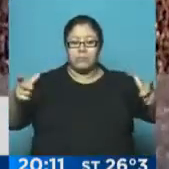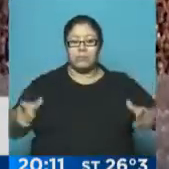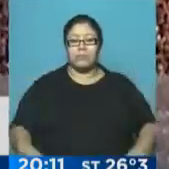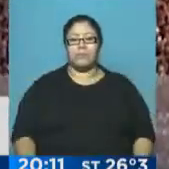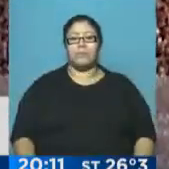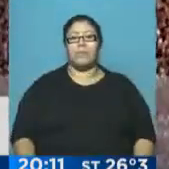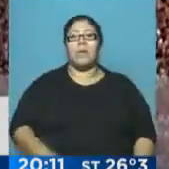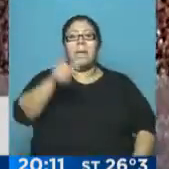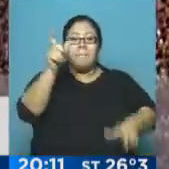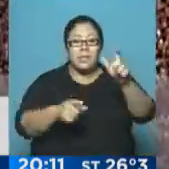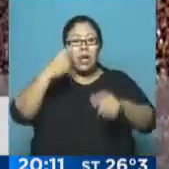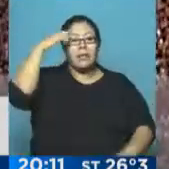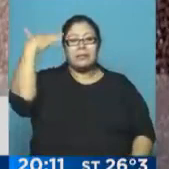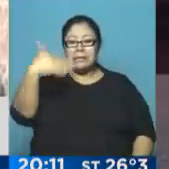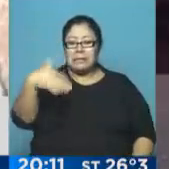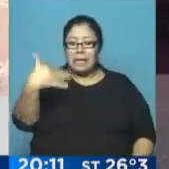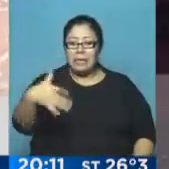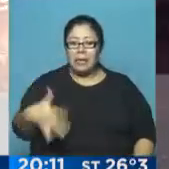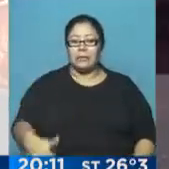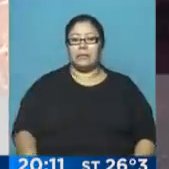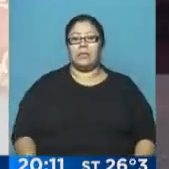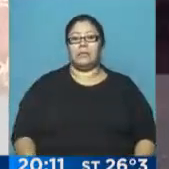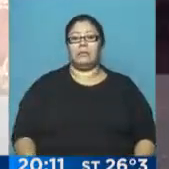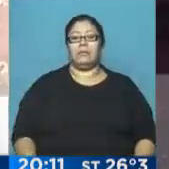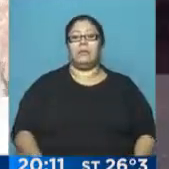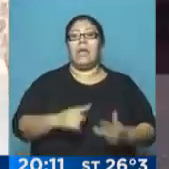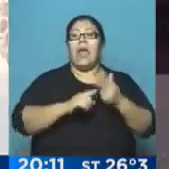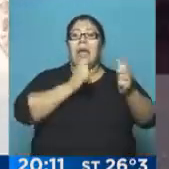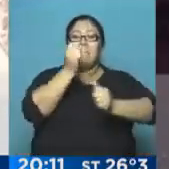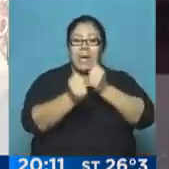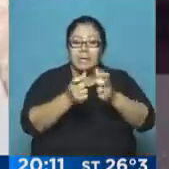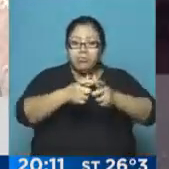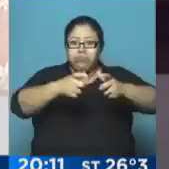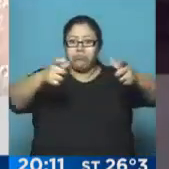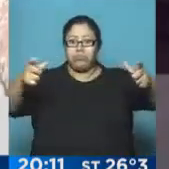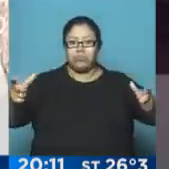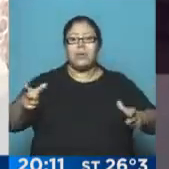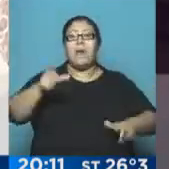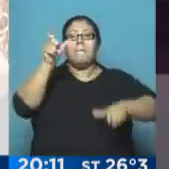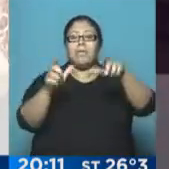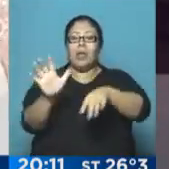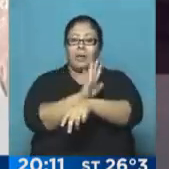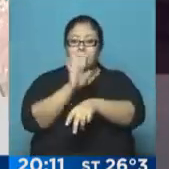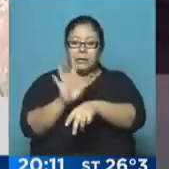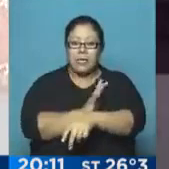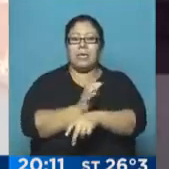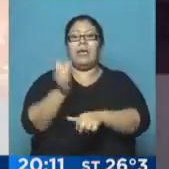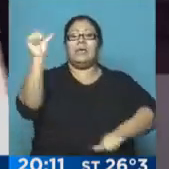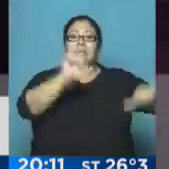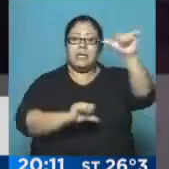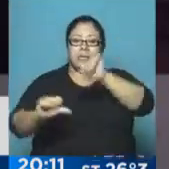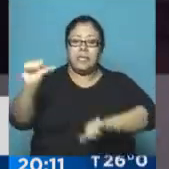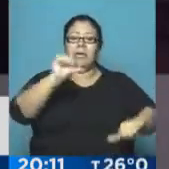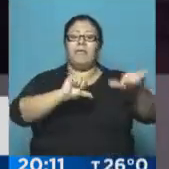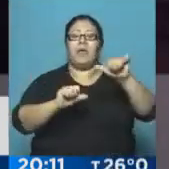sembrada de intelectuales, sembrada de empresas, de artistas, de